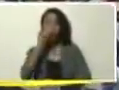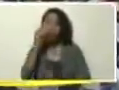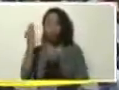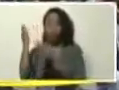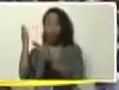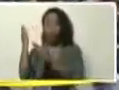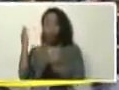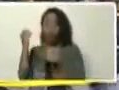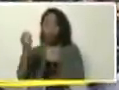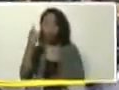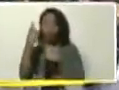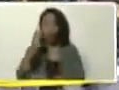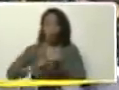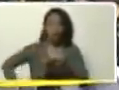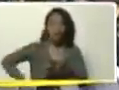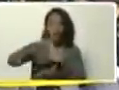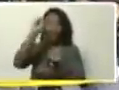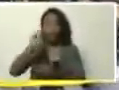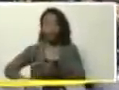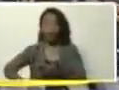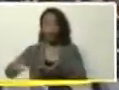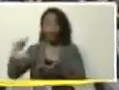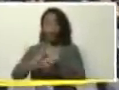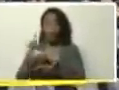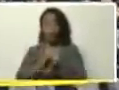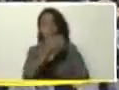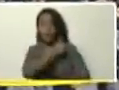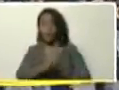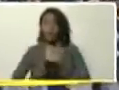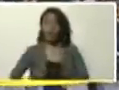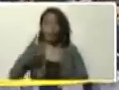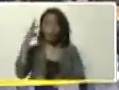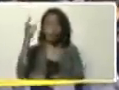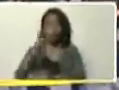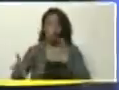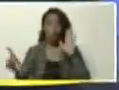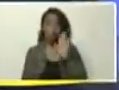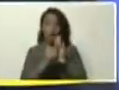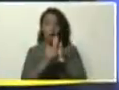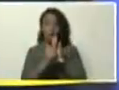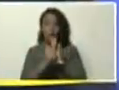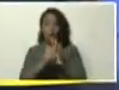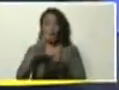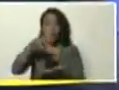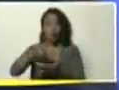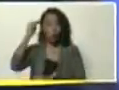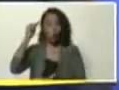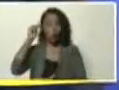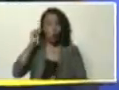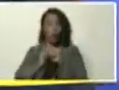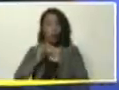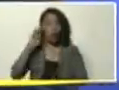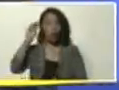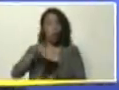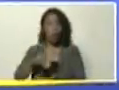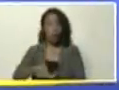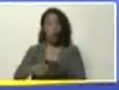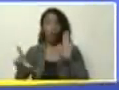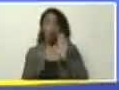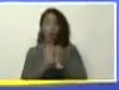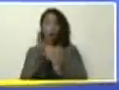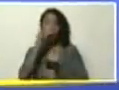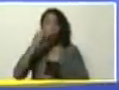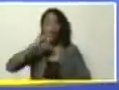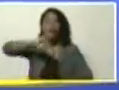Primeramente, firma este libro el presidente del Consejo Legislativo del Estado Bolivariano de Miranda, el legislador